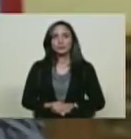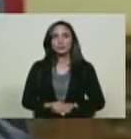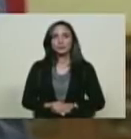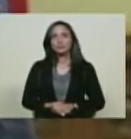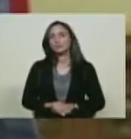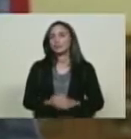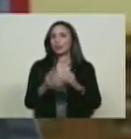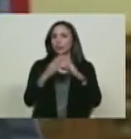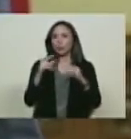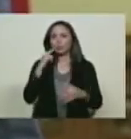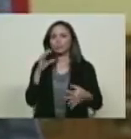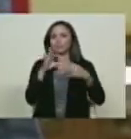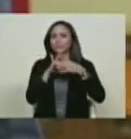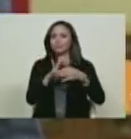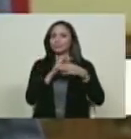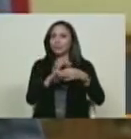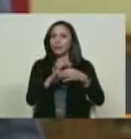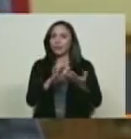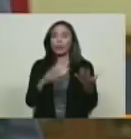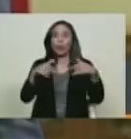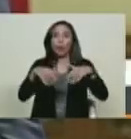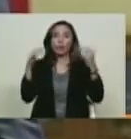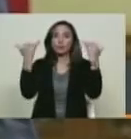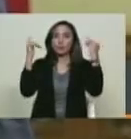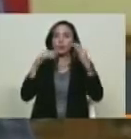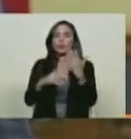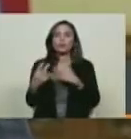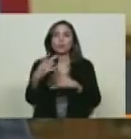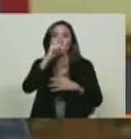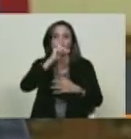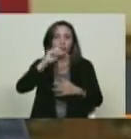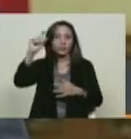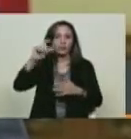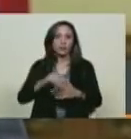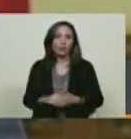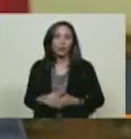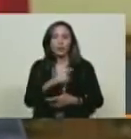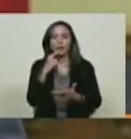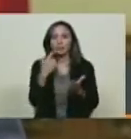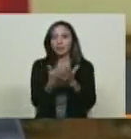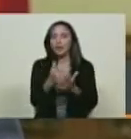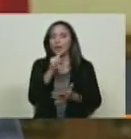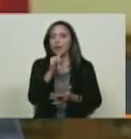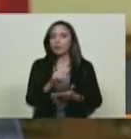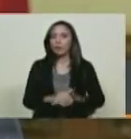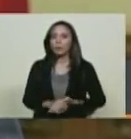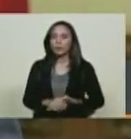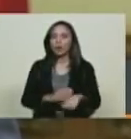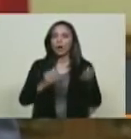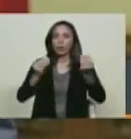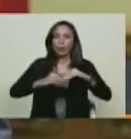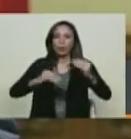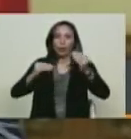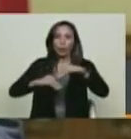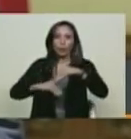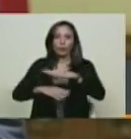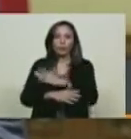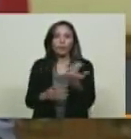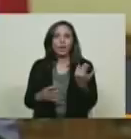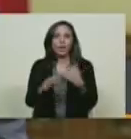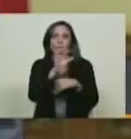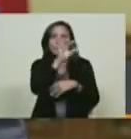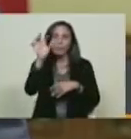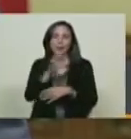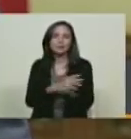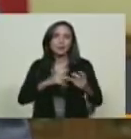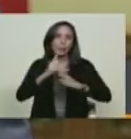muy unidos. Estamos celebrando el segundo aniversario de la declaración del acuerdo de cooperación de los países OPEP y